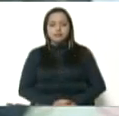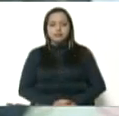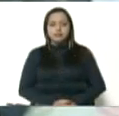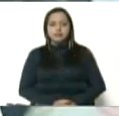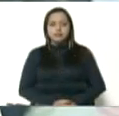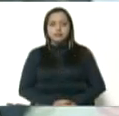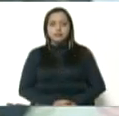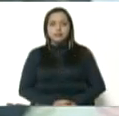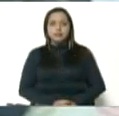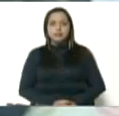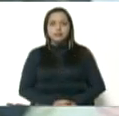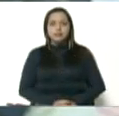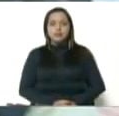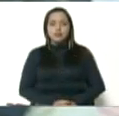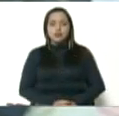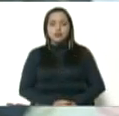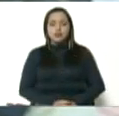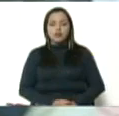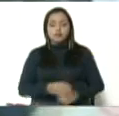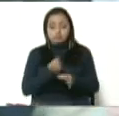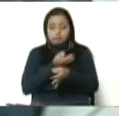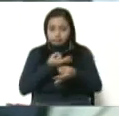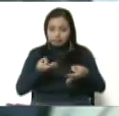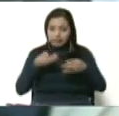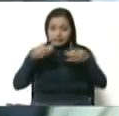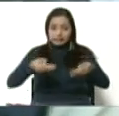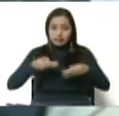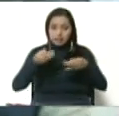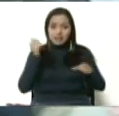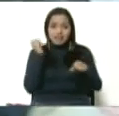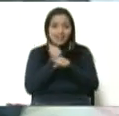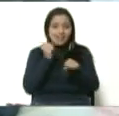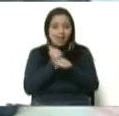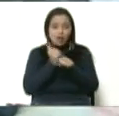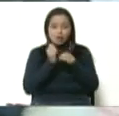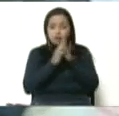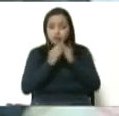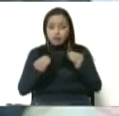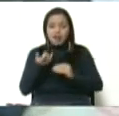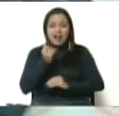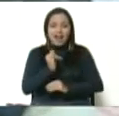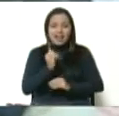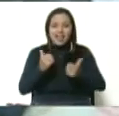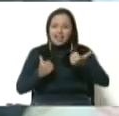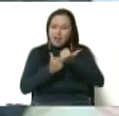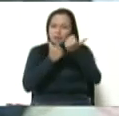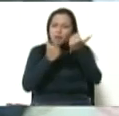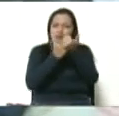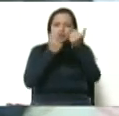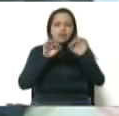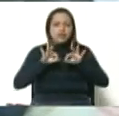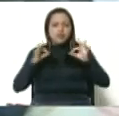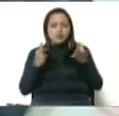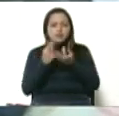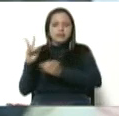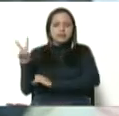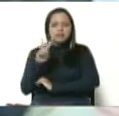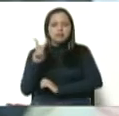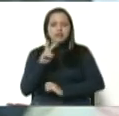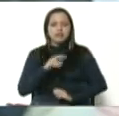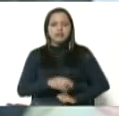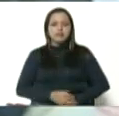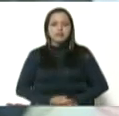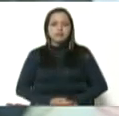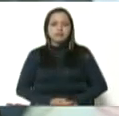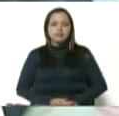Por excelencia, los trabajadores y las trabajadoras somos el sostén de la familia venezolana,